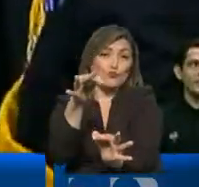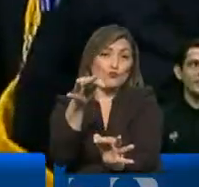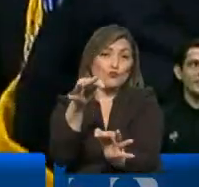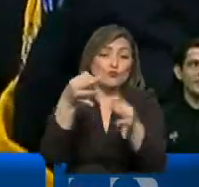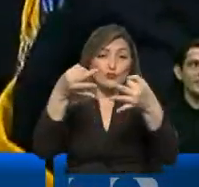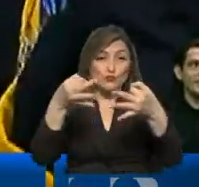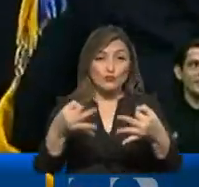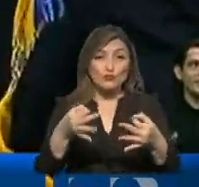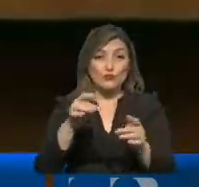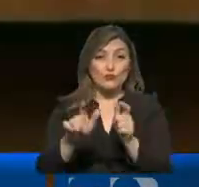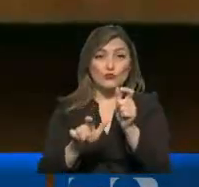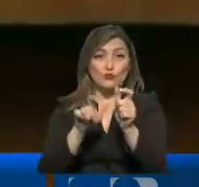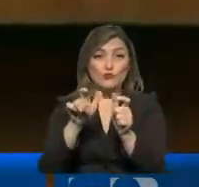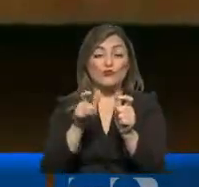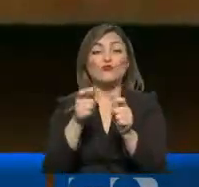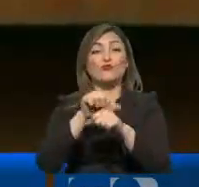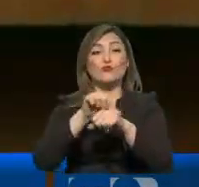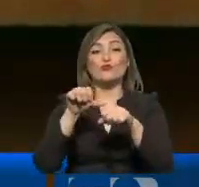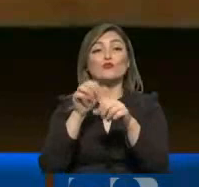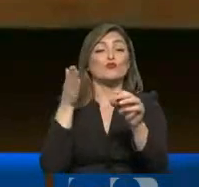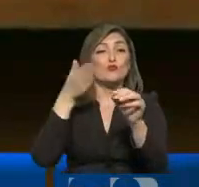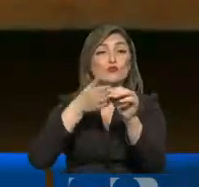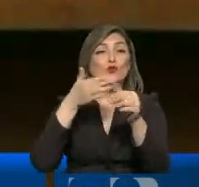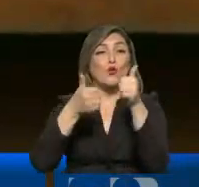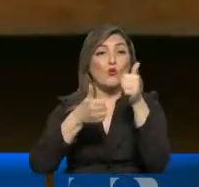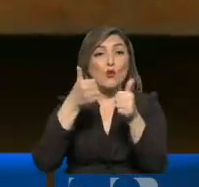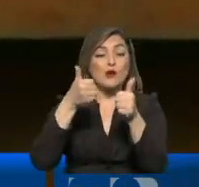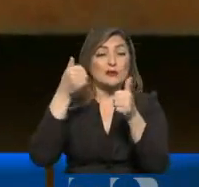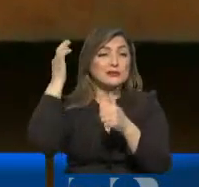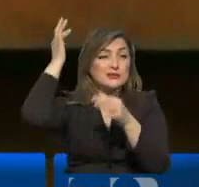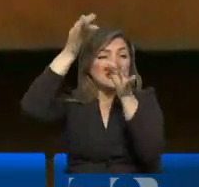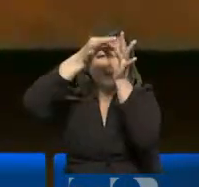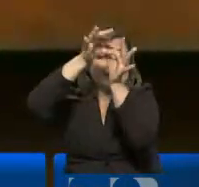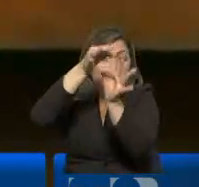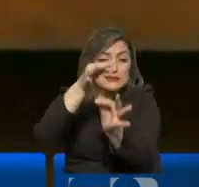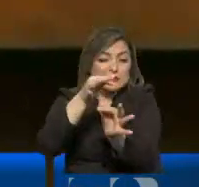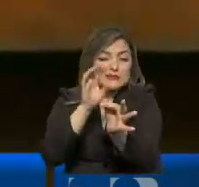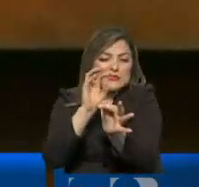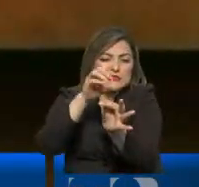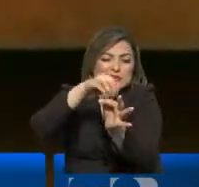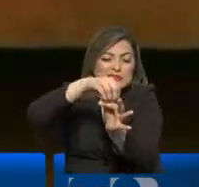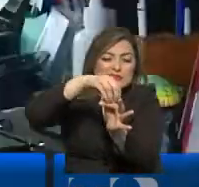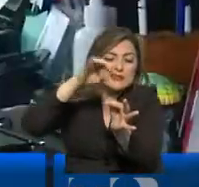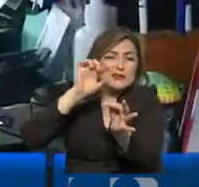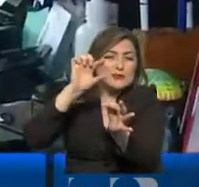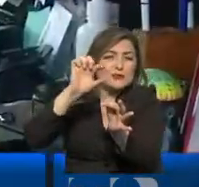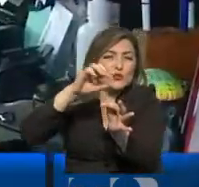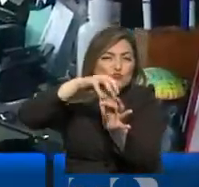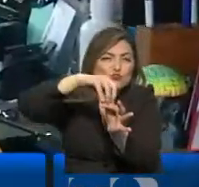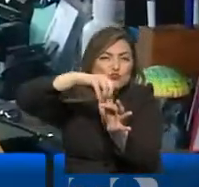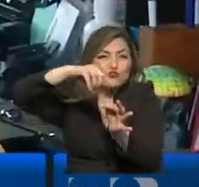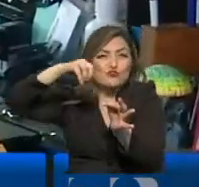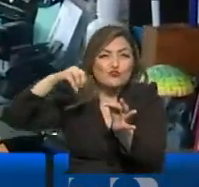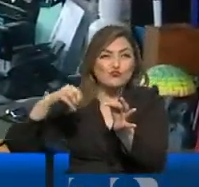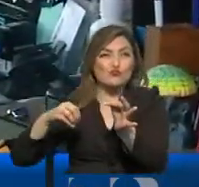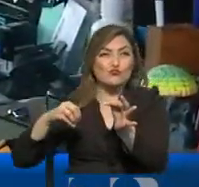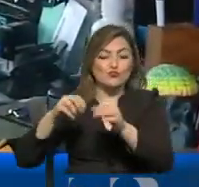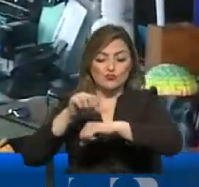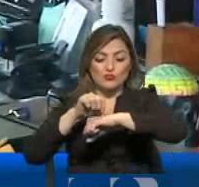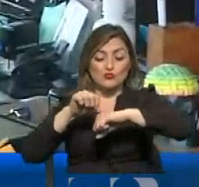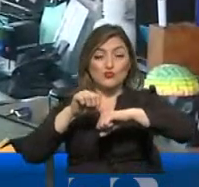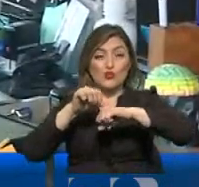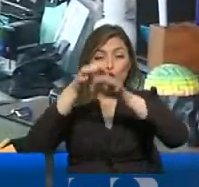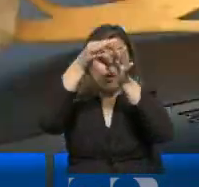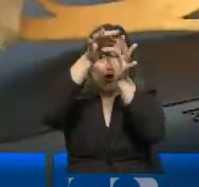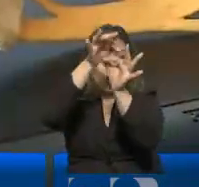de sus allegados, la operación tiene como objetivo drenar un quiste, por lo cual la incisión será pequeña. Para Saúl Ochoa, cirujano de